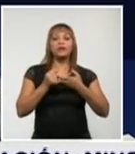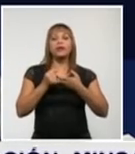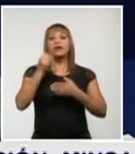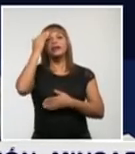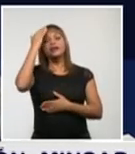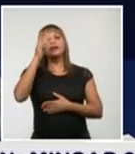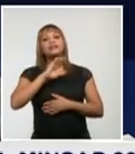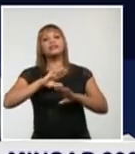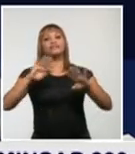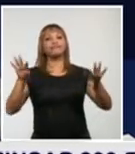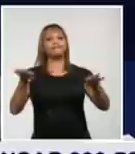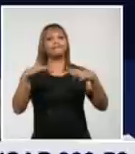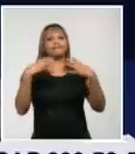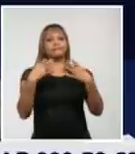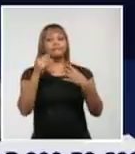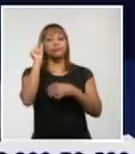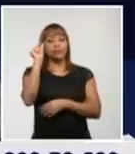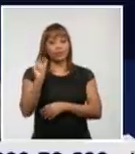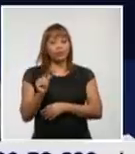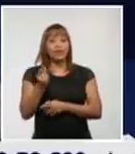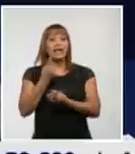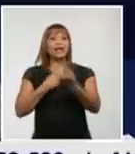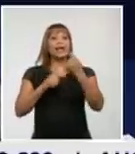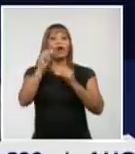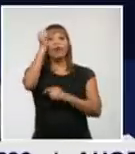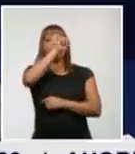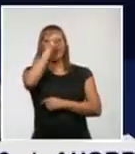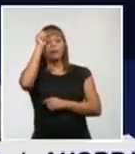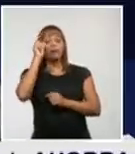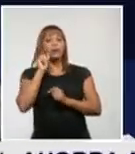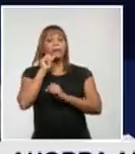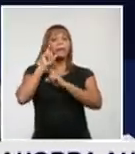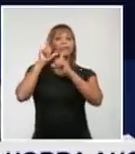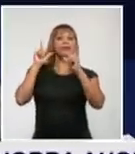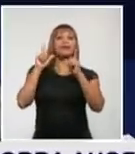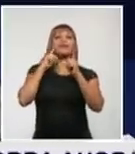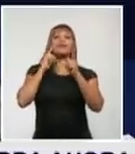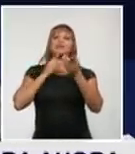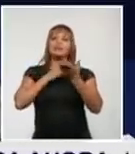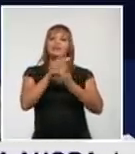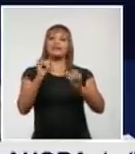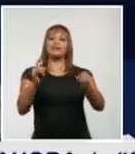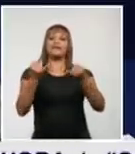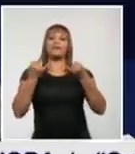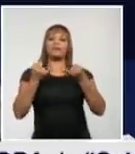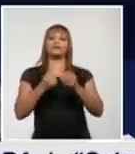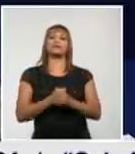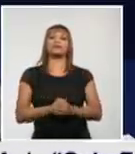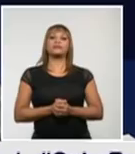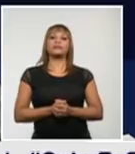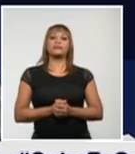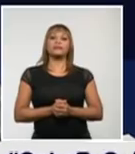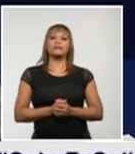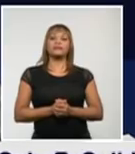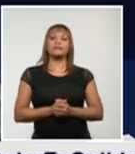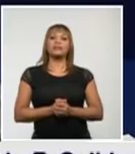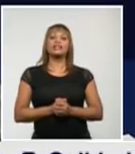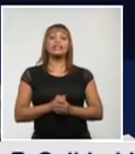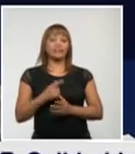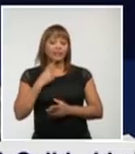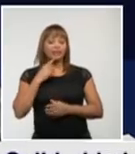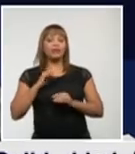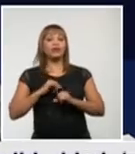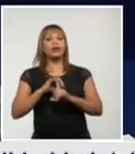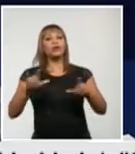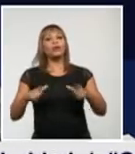personas que aún siendo domingo se levantan y siguen la información y sobre todo los que cumplen con ella.